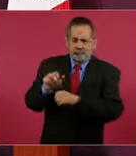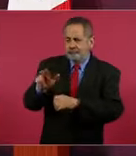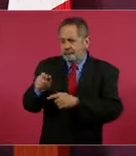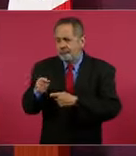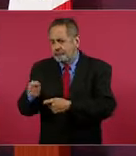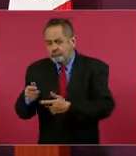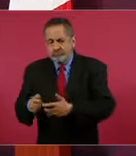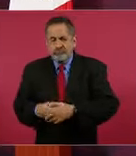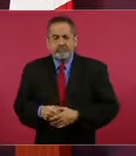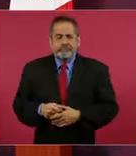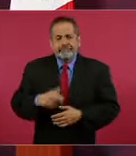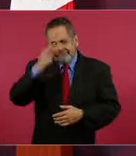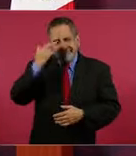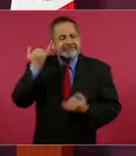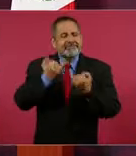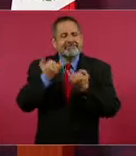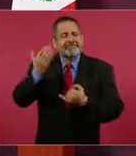hablaba de desarrollo